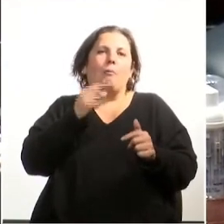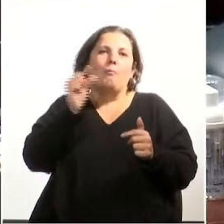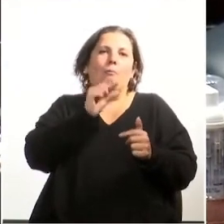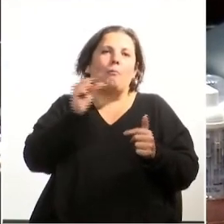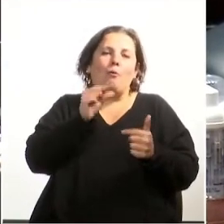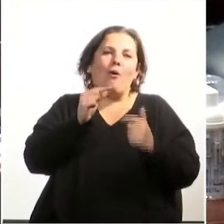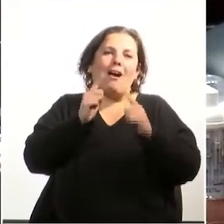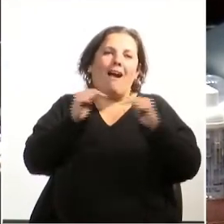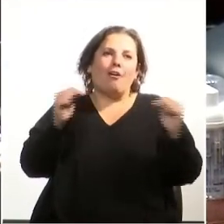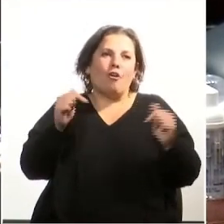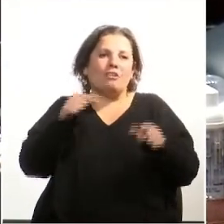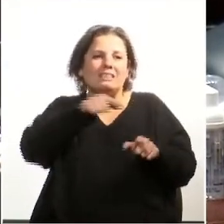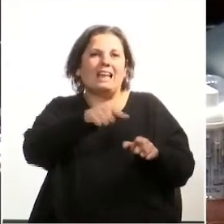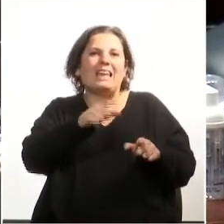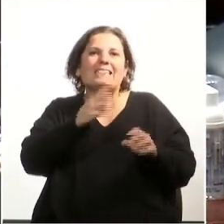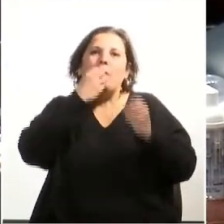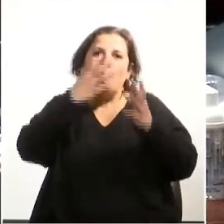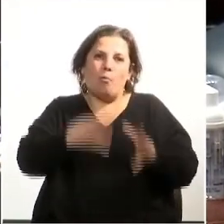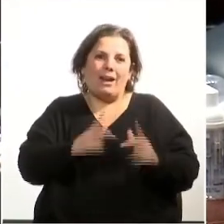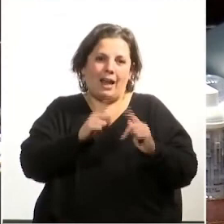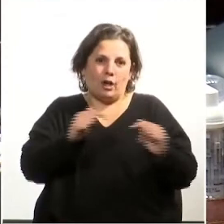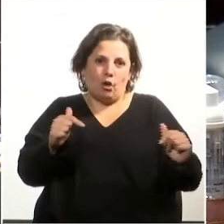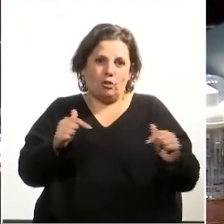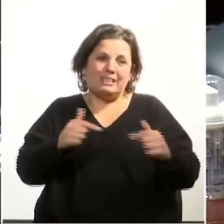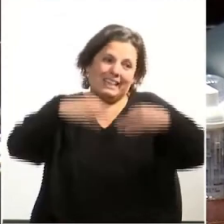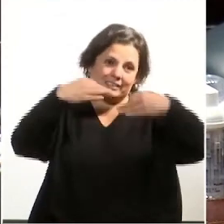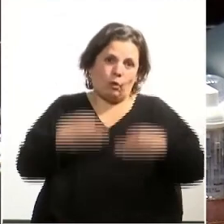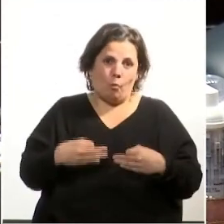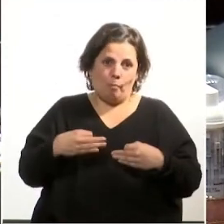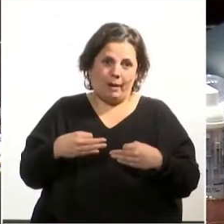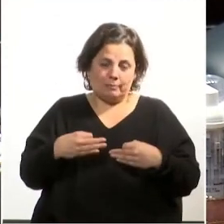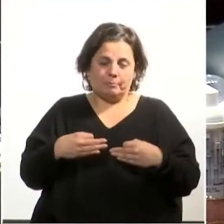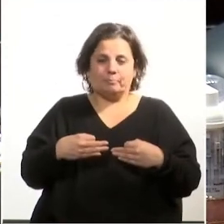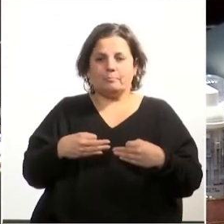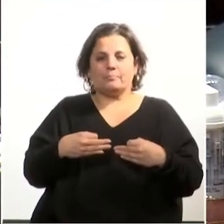pragmáticas, Sancho, que sean buenas y que se cumplan.